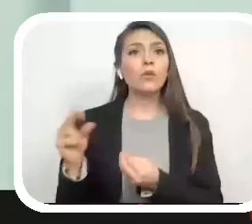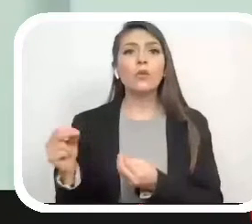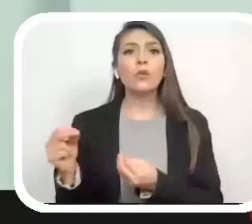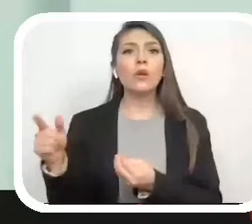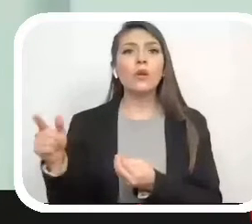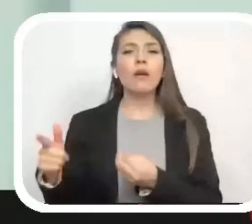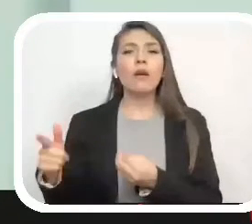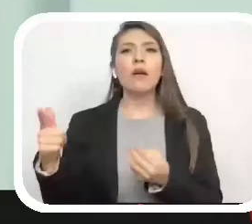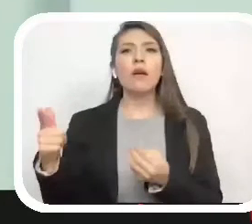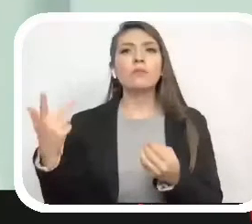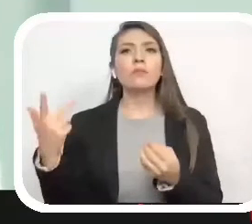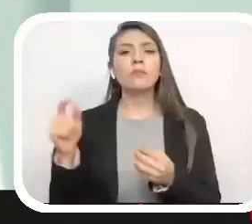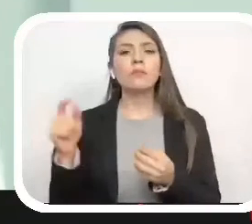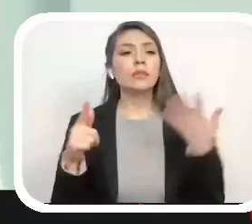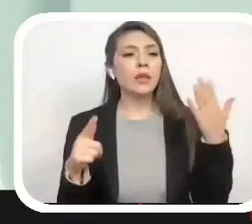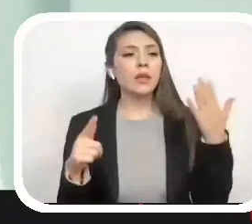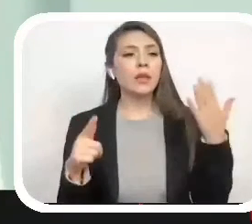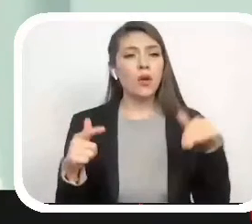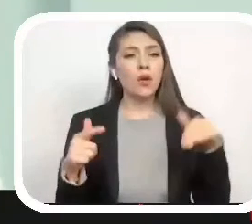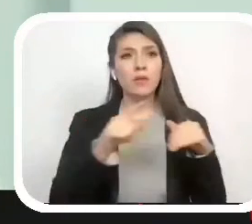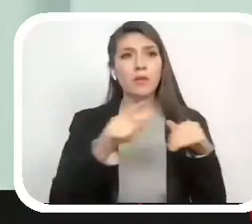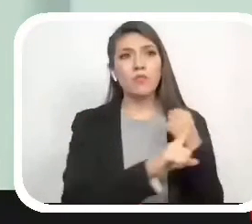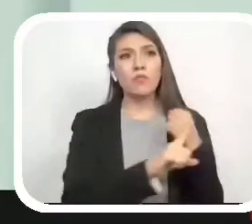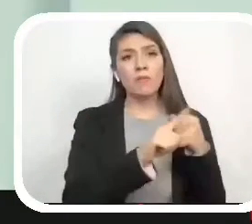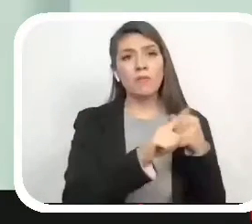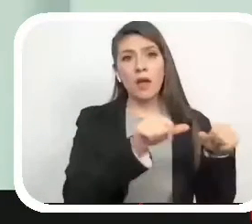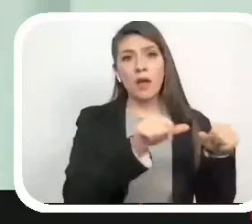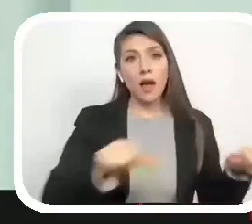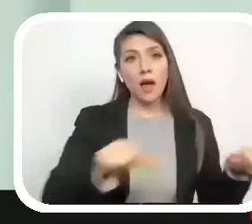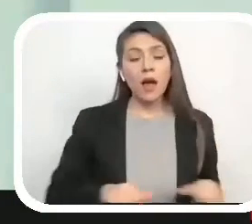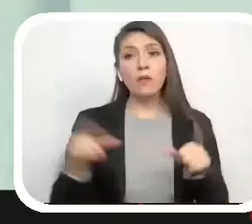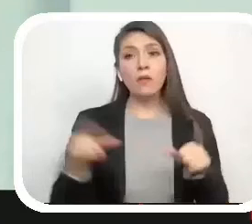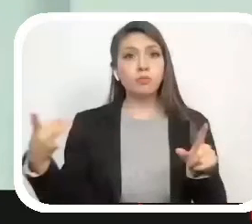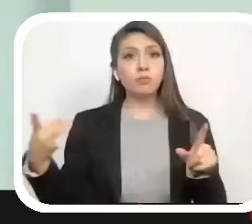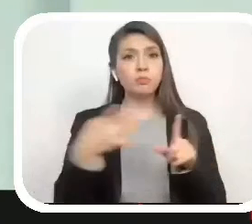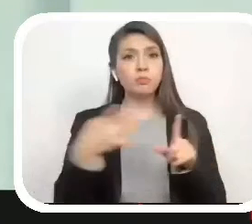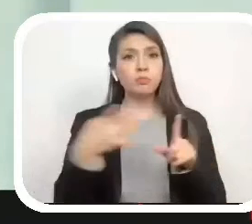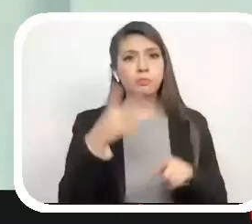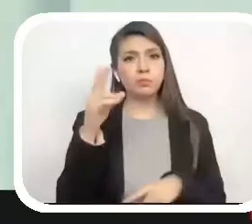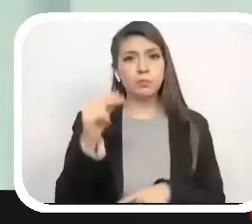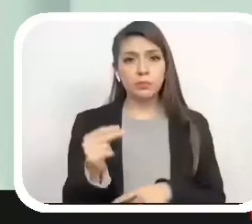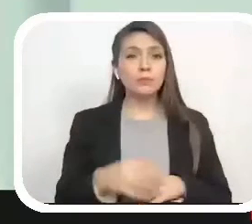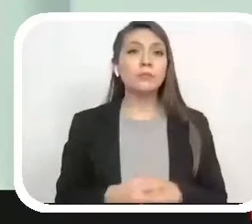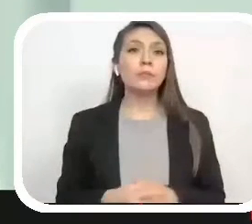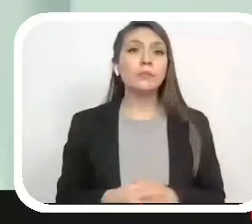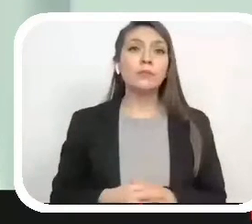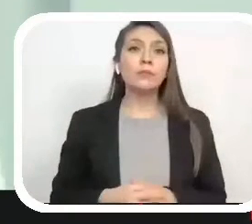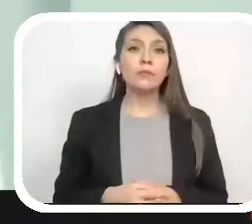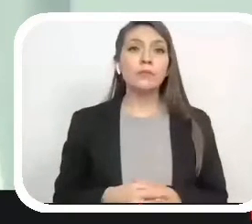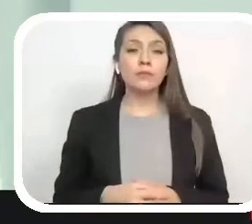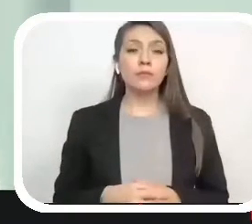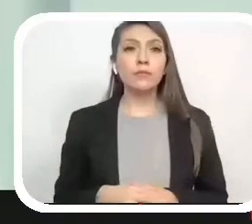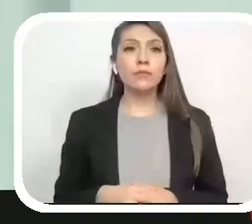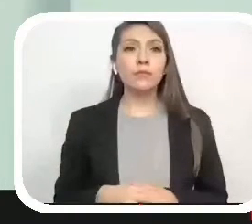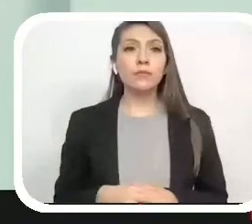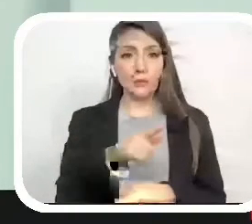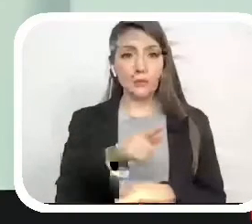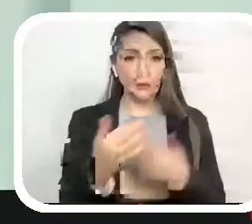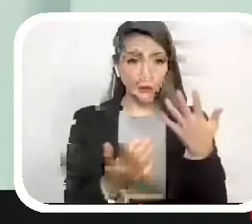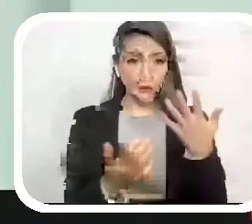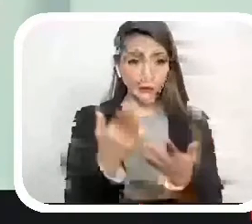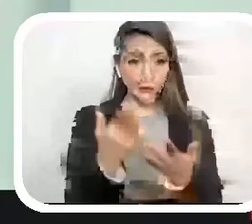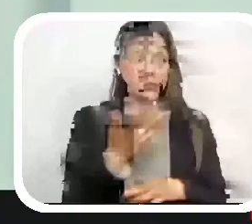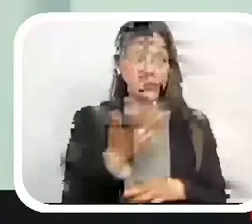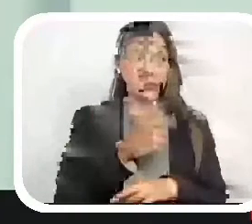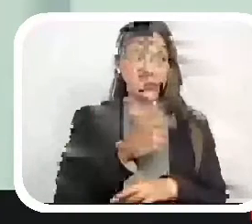afectadas. Un incendio forestal, además de las afectaciones ambientales, ocasiona otras como